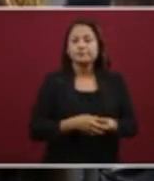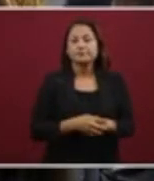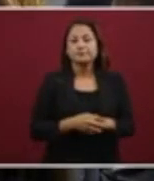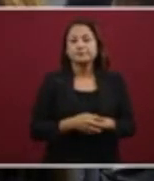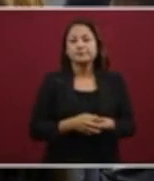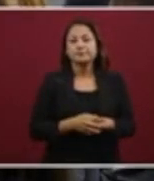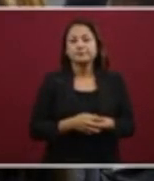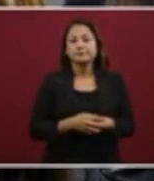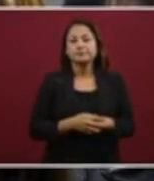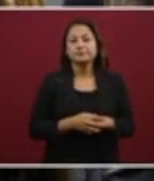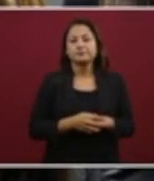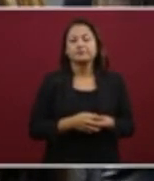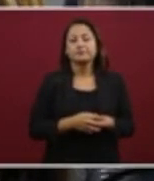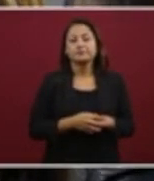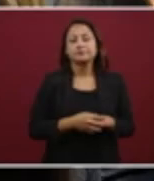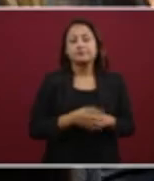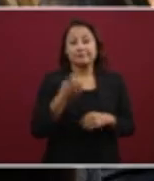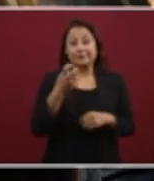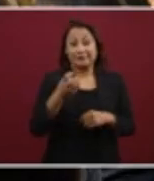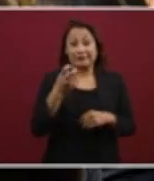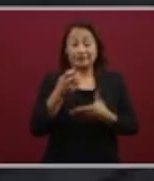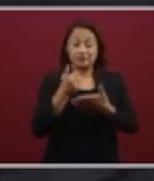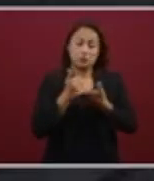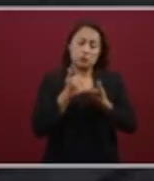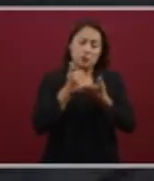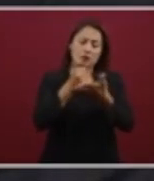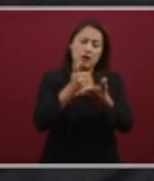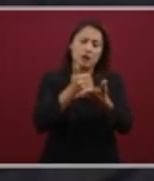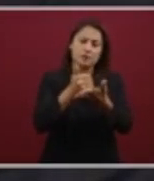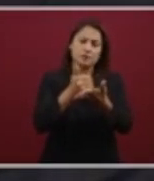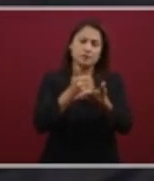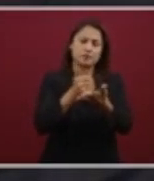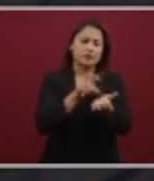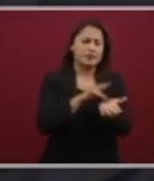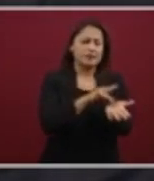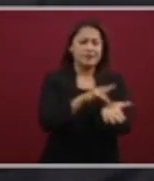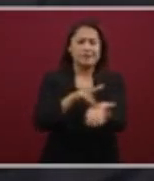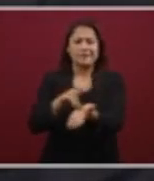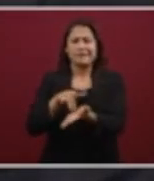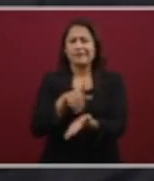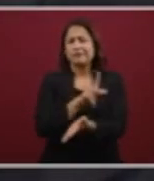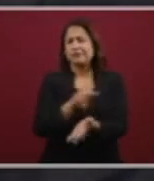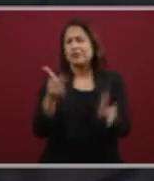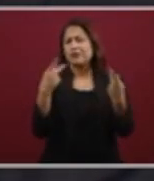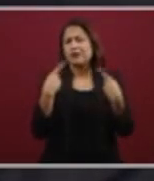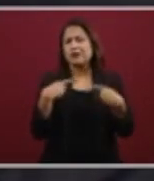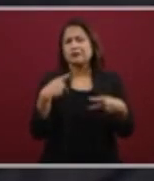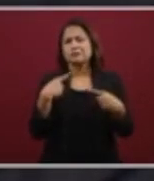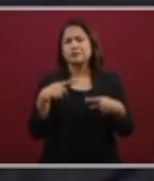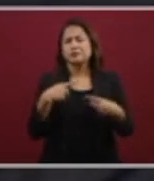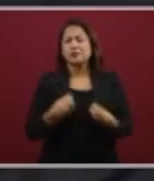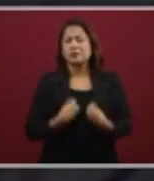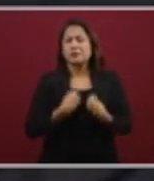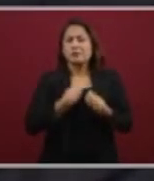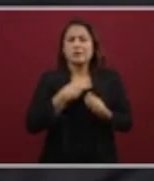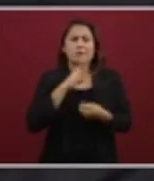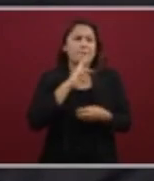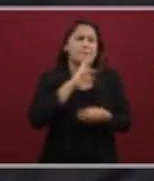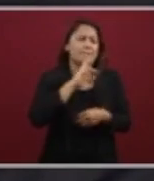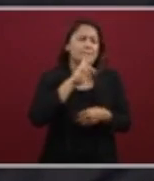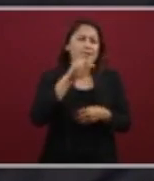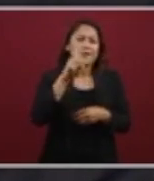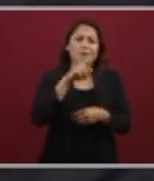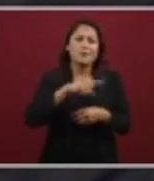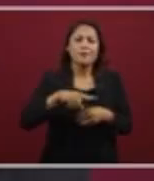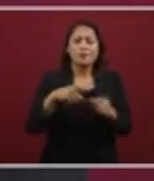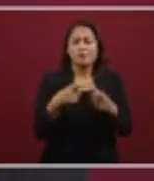Y eso va a mejorar las condiciones de vida y de trabajo. No solo va a haber más crecimiento, va a